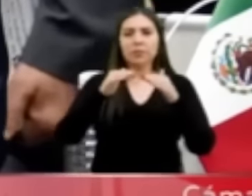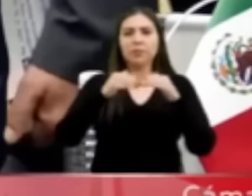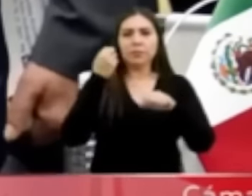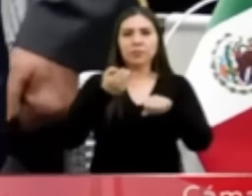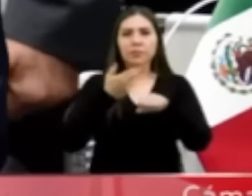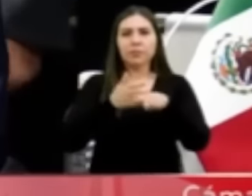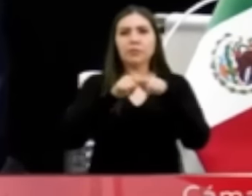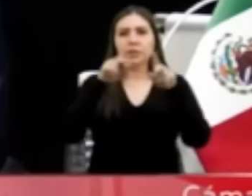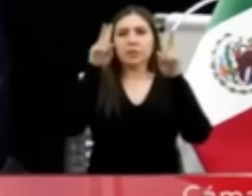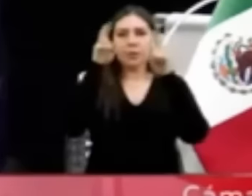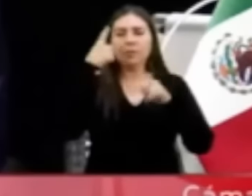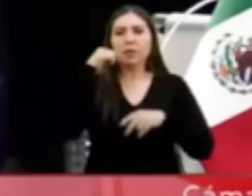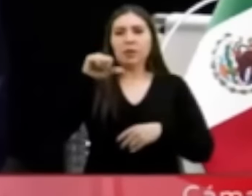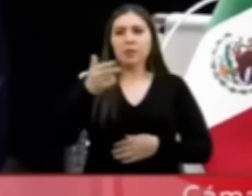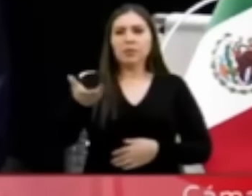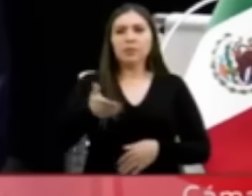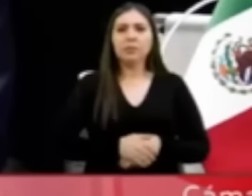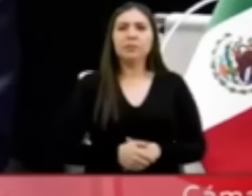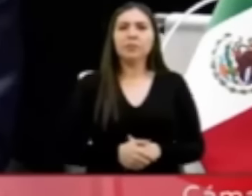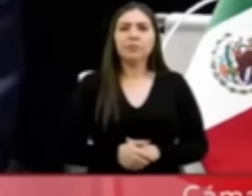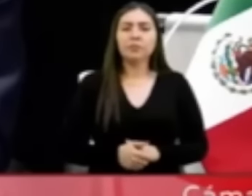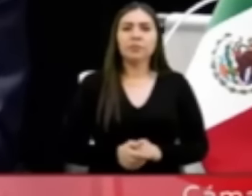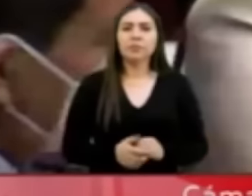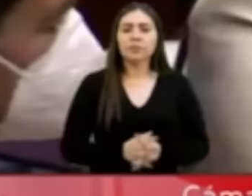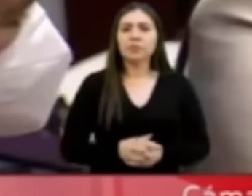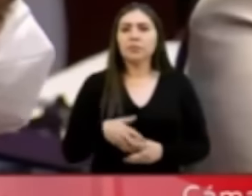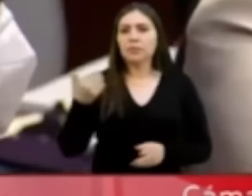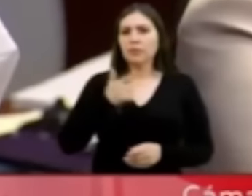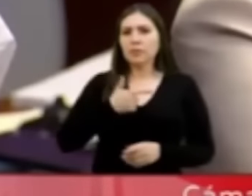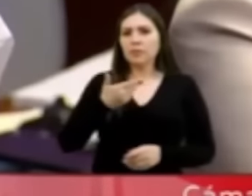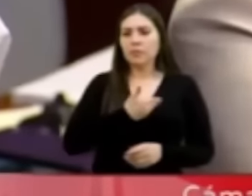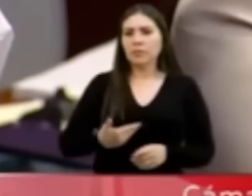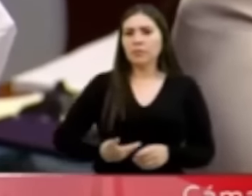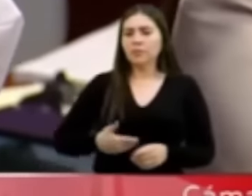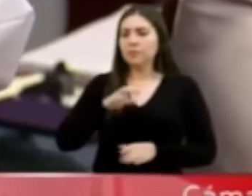Secretaría con los asuntos de la agenda. Con gusto, presidente. Se han agotado los asuntos de la...